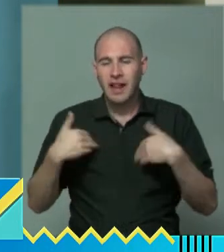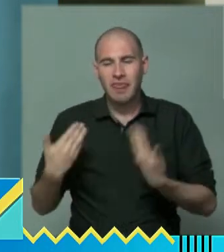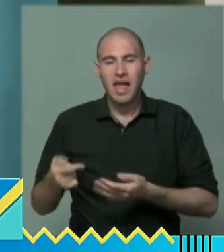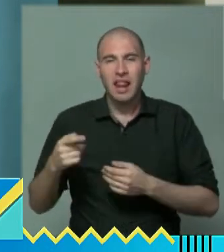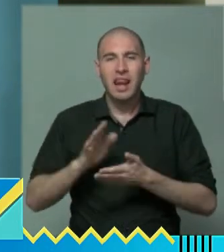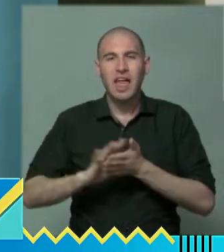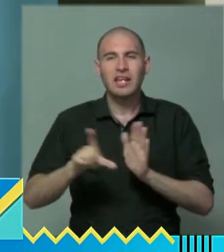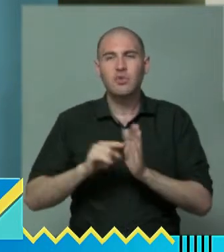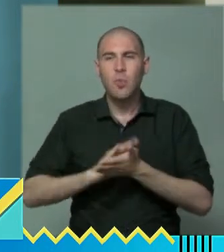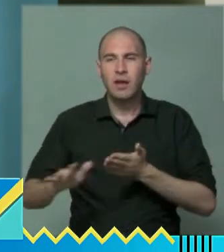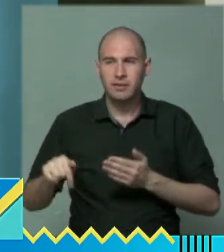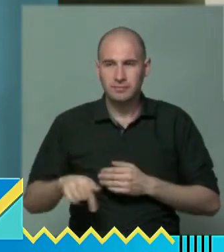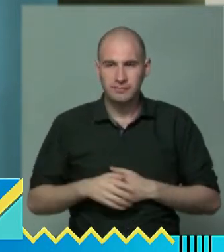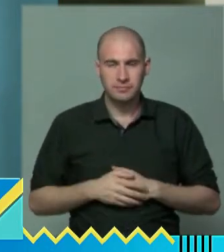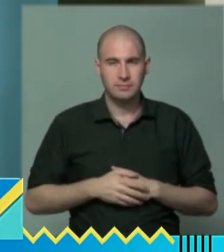esta nueva ley.